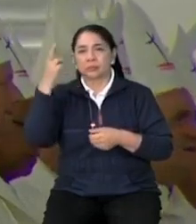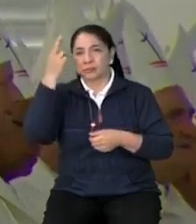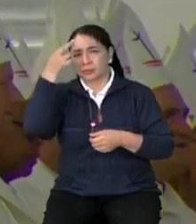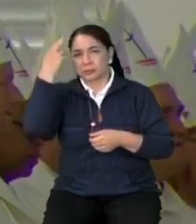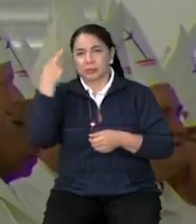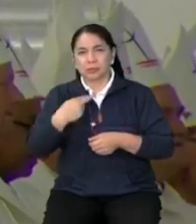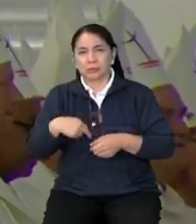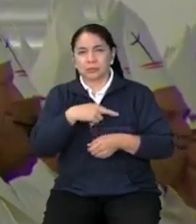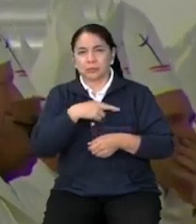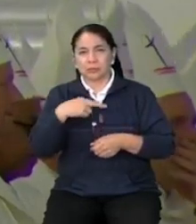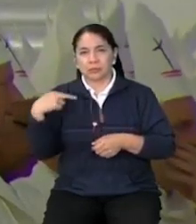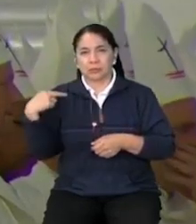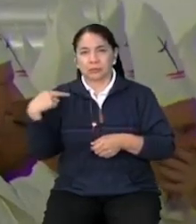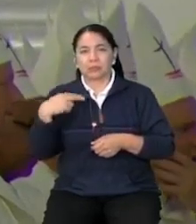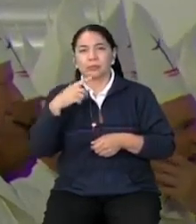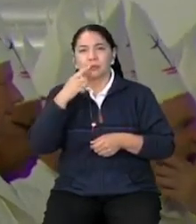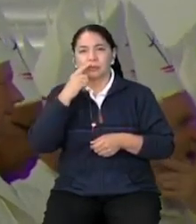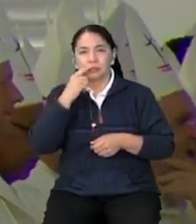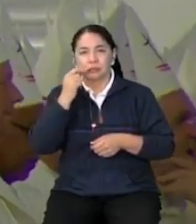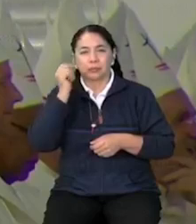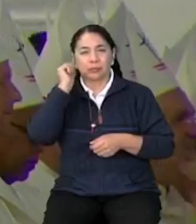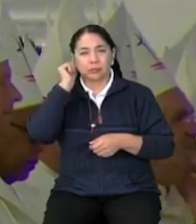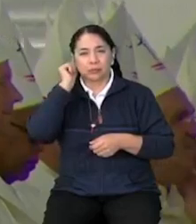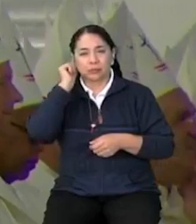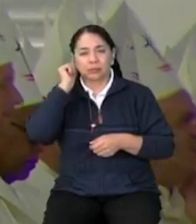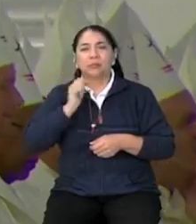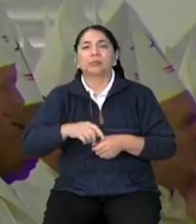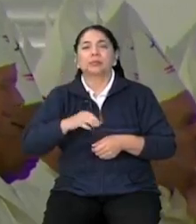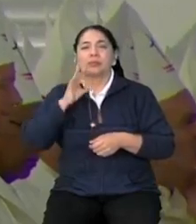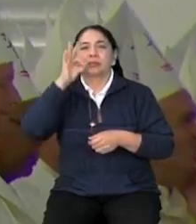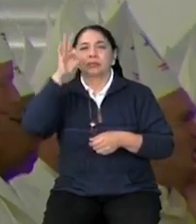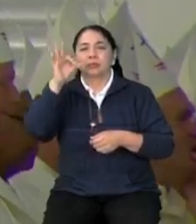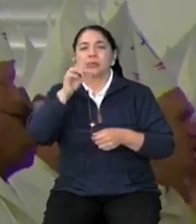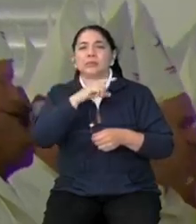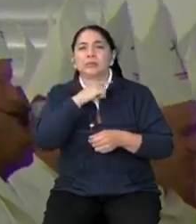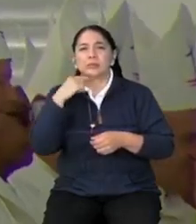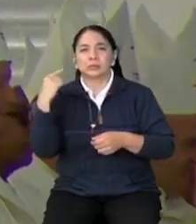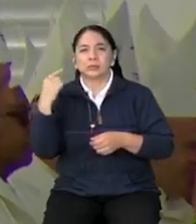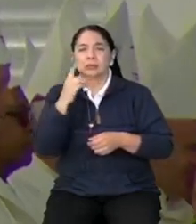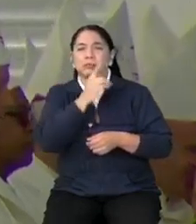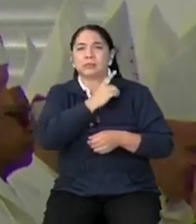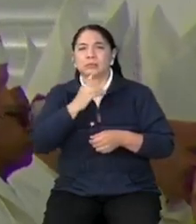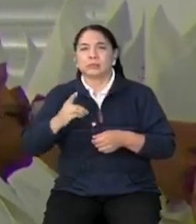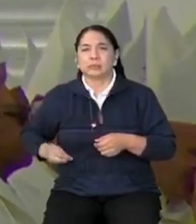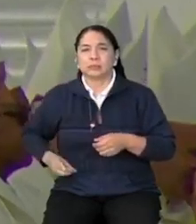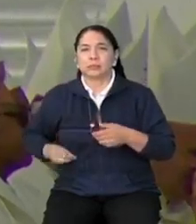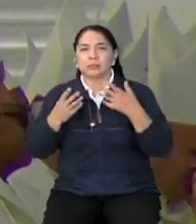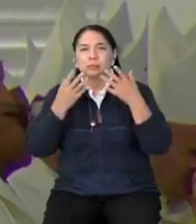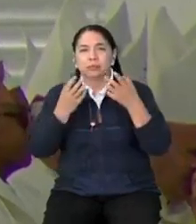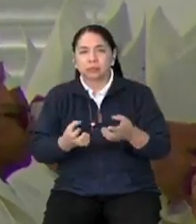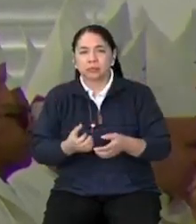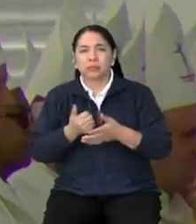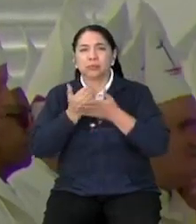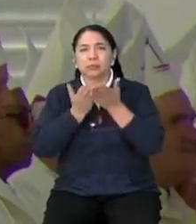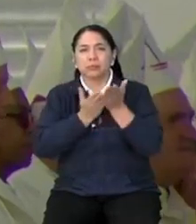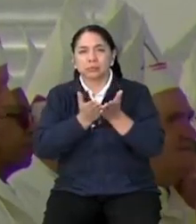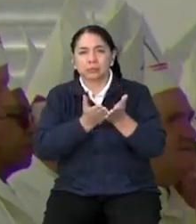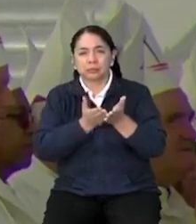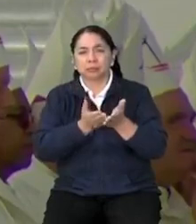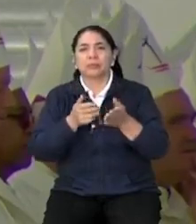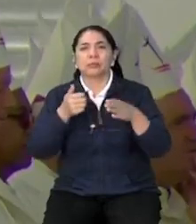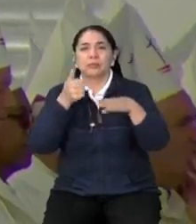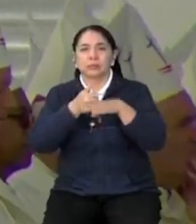religiosos religiosas seminaristas diáconos queridos monaguillos una